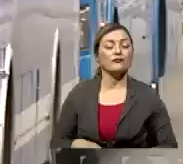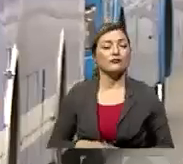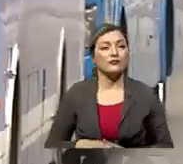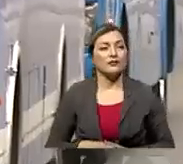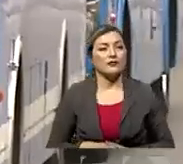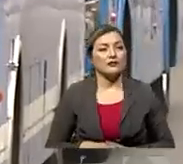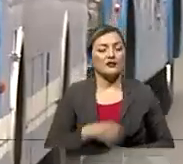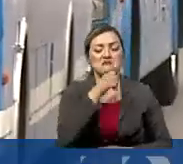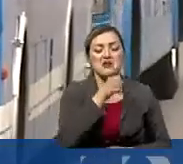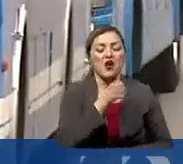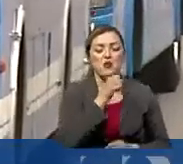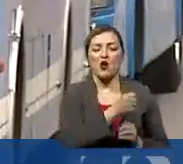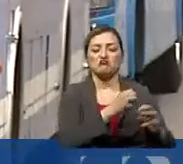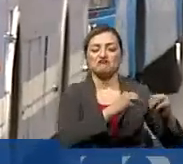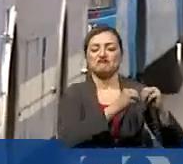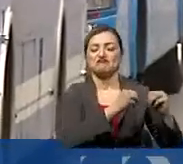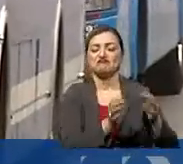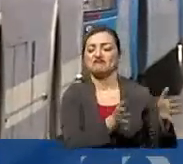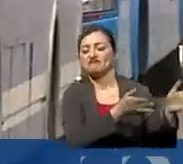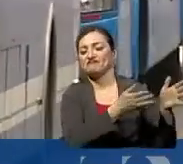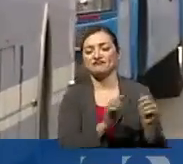porque han cumplido su vida útil.